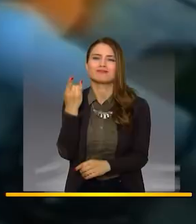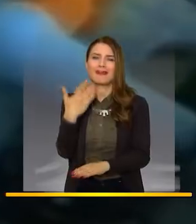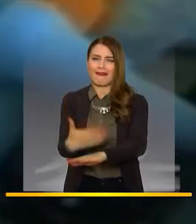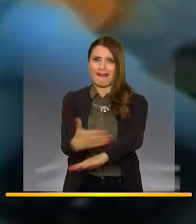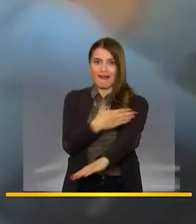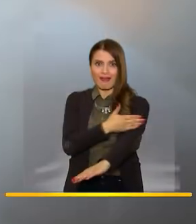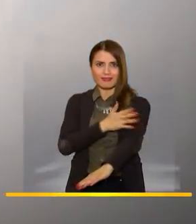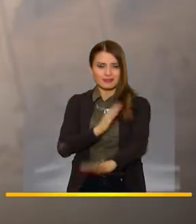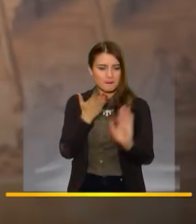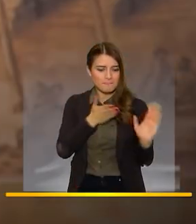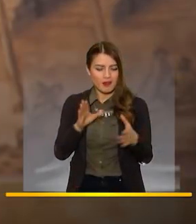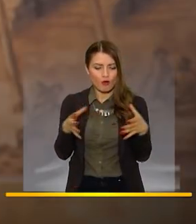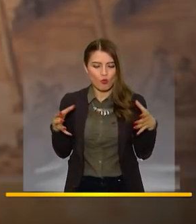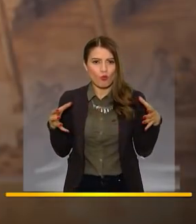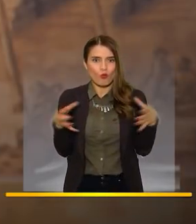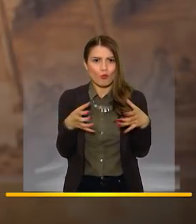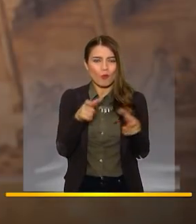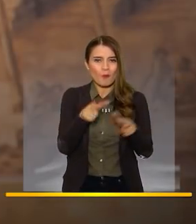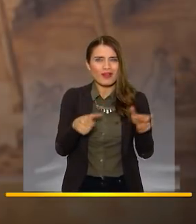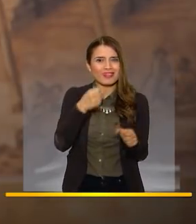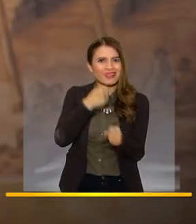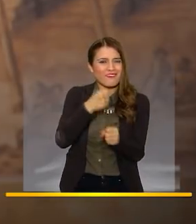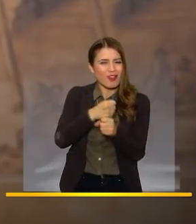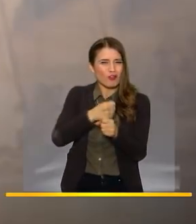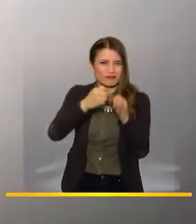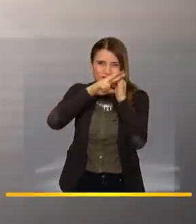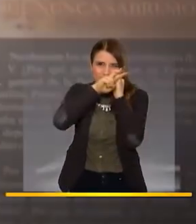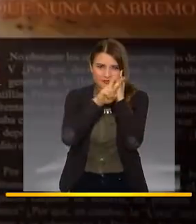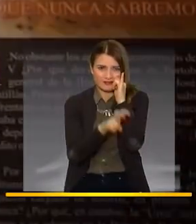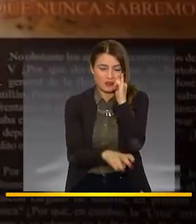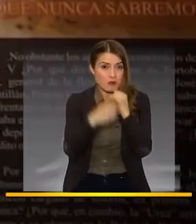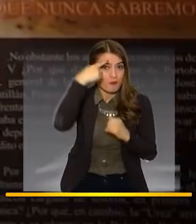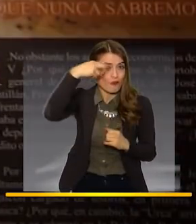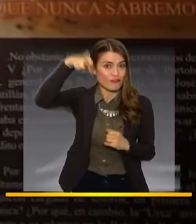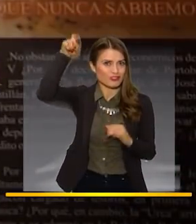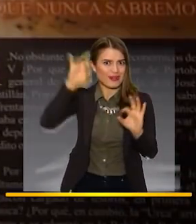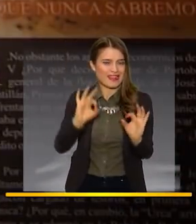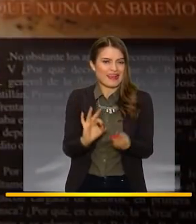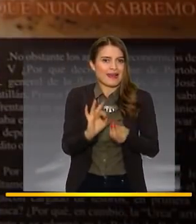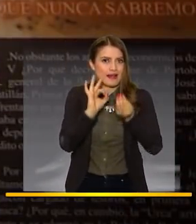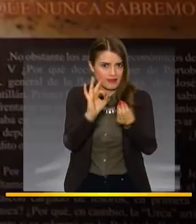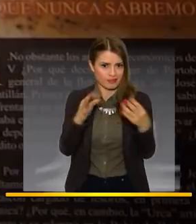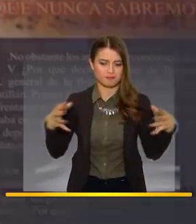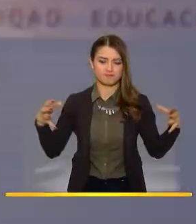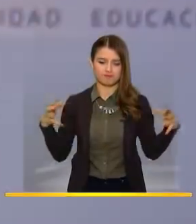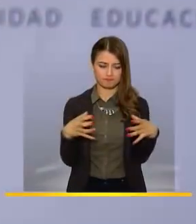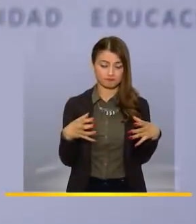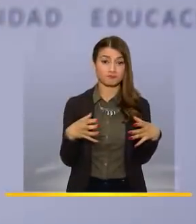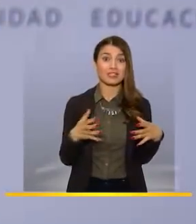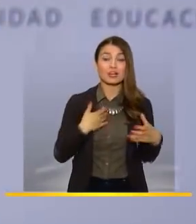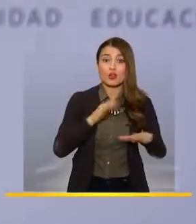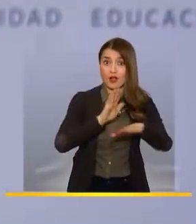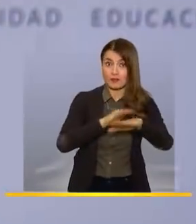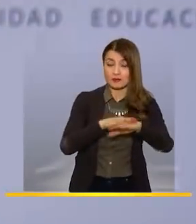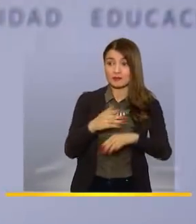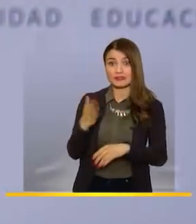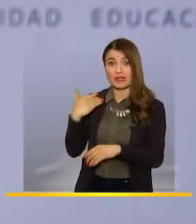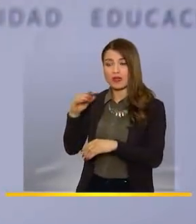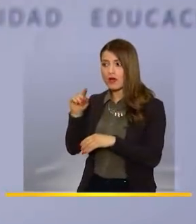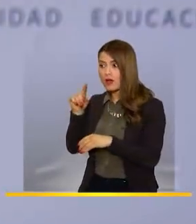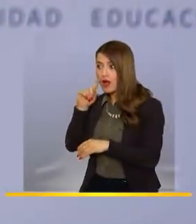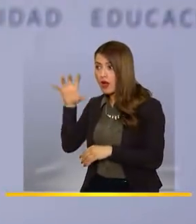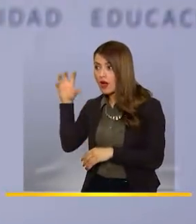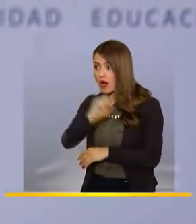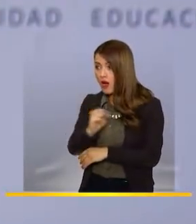más altas calidades. Una vez hallado, decidimos adelantar una investigación científica